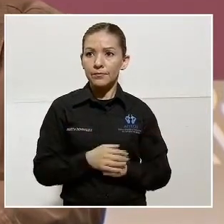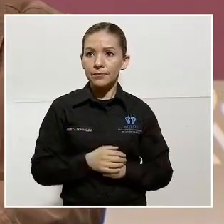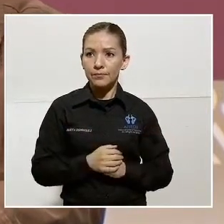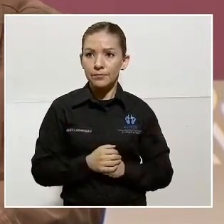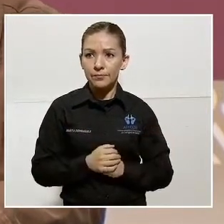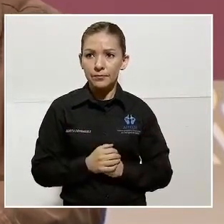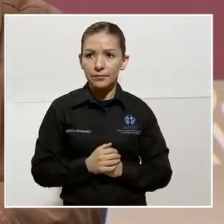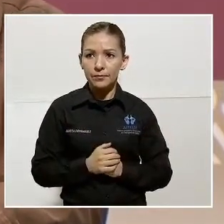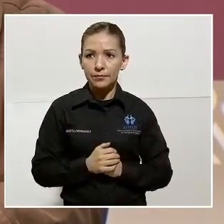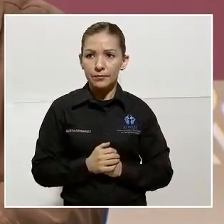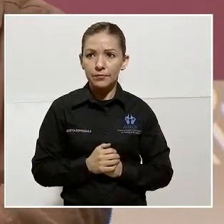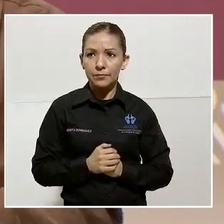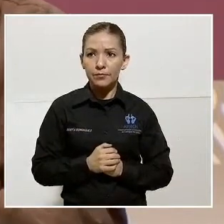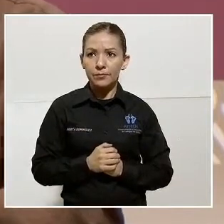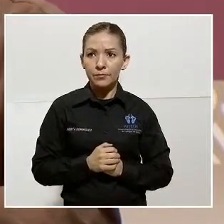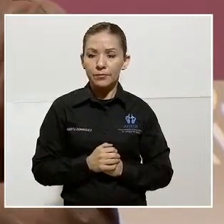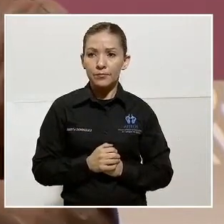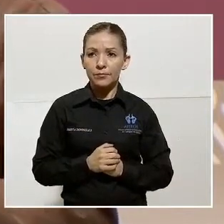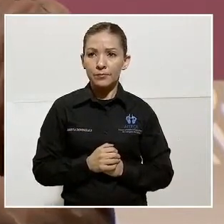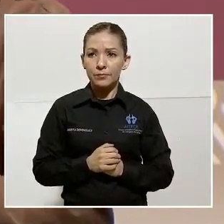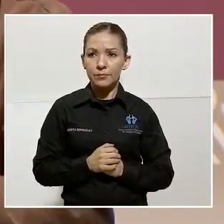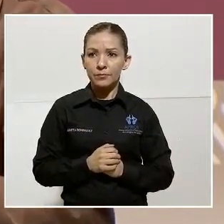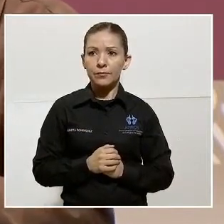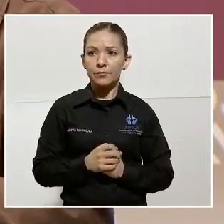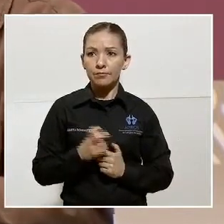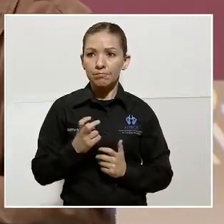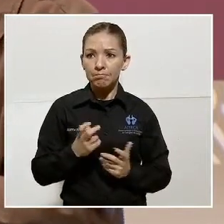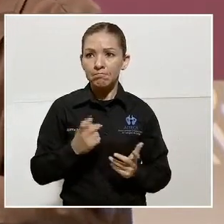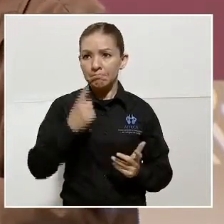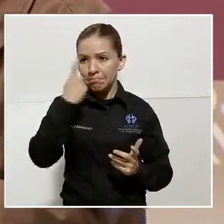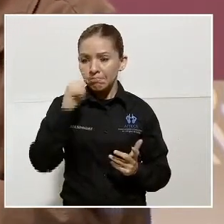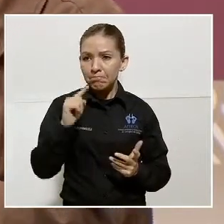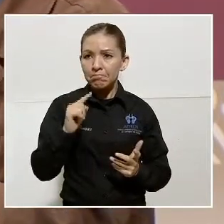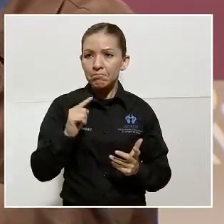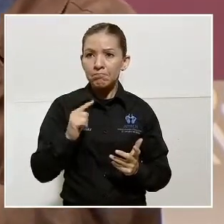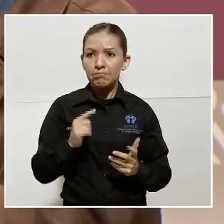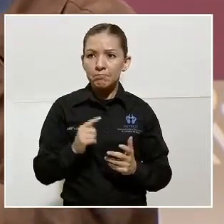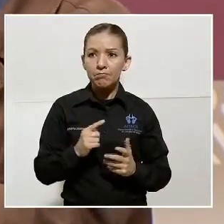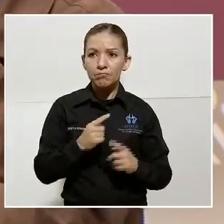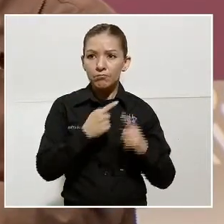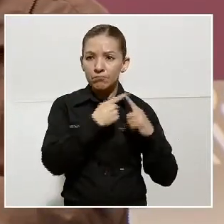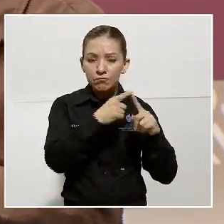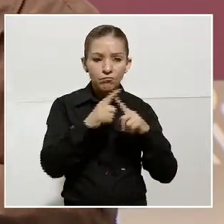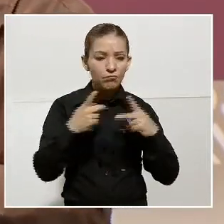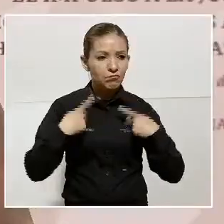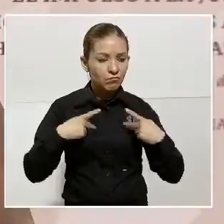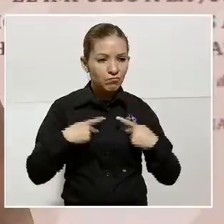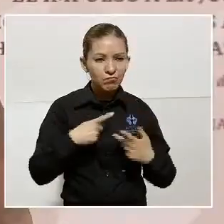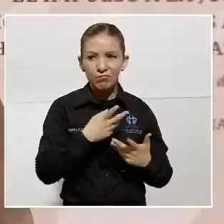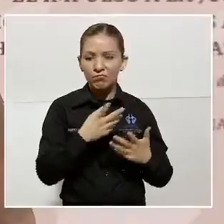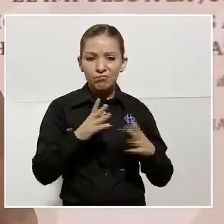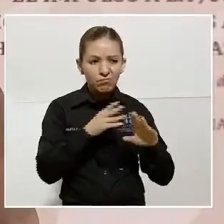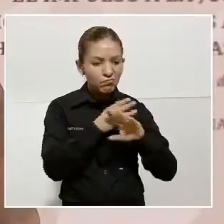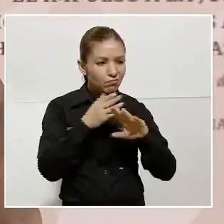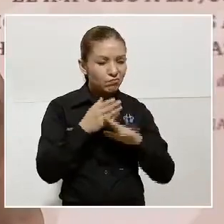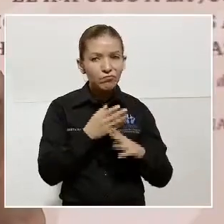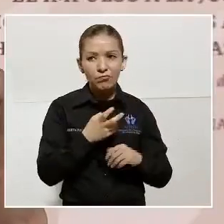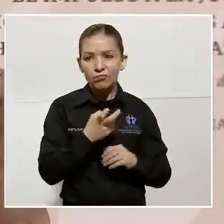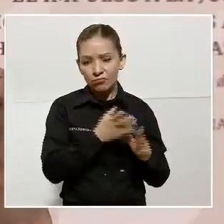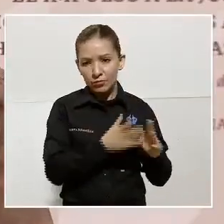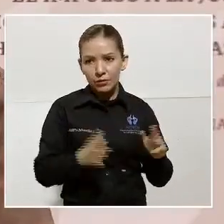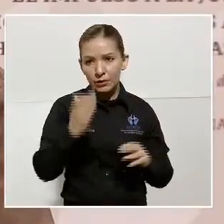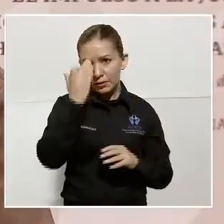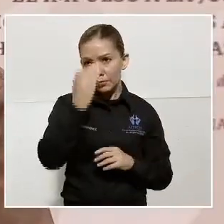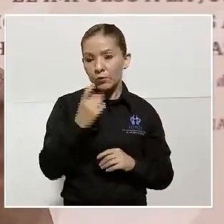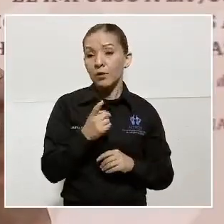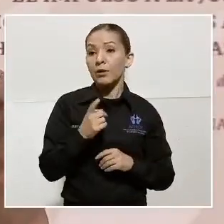efectuó el Estado mexicano para perseguir y reprimir a los opositores, y el periodo de conclusión